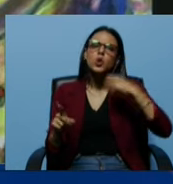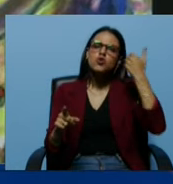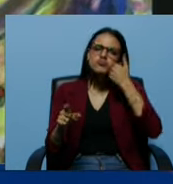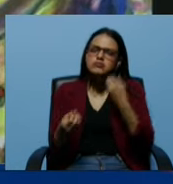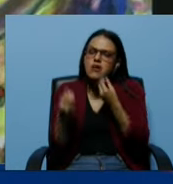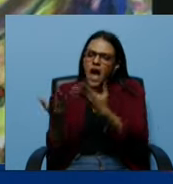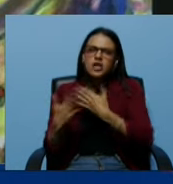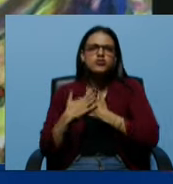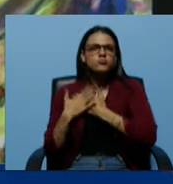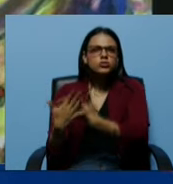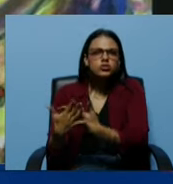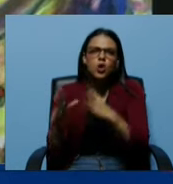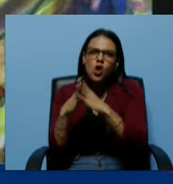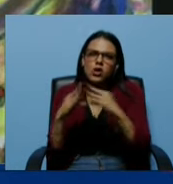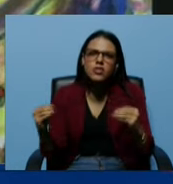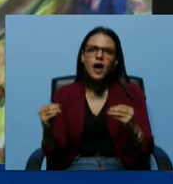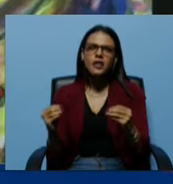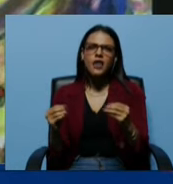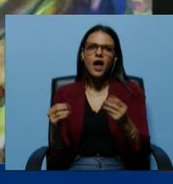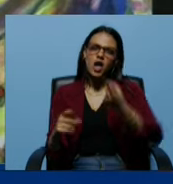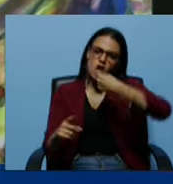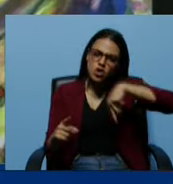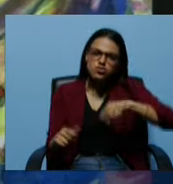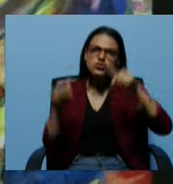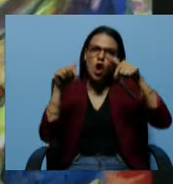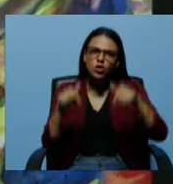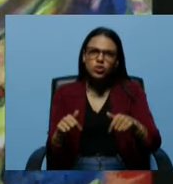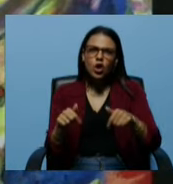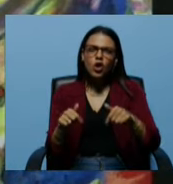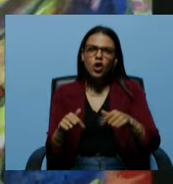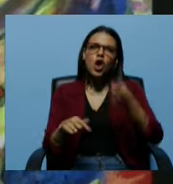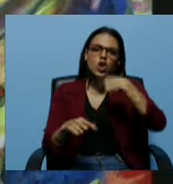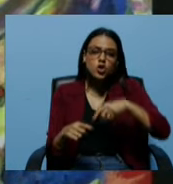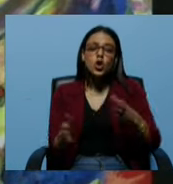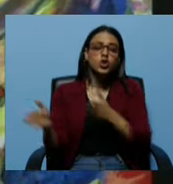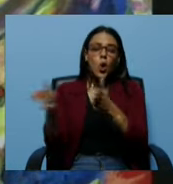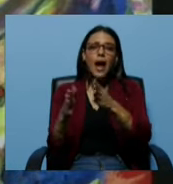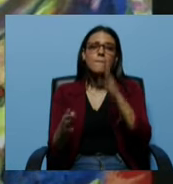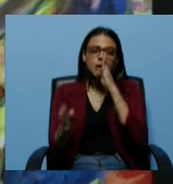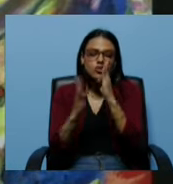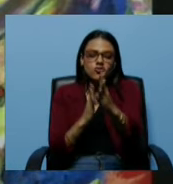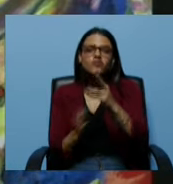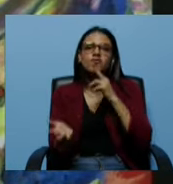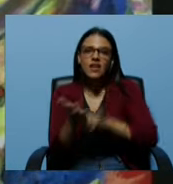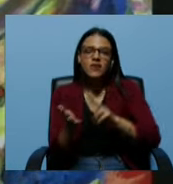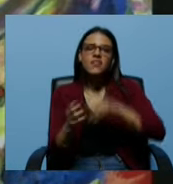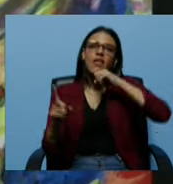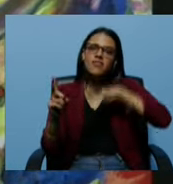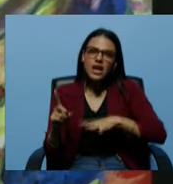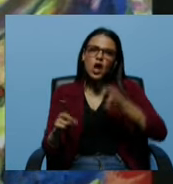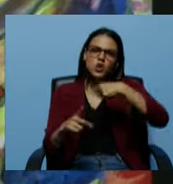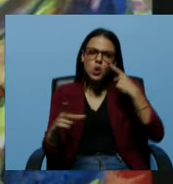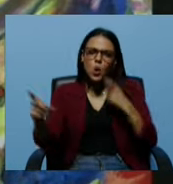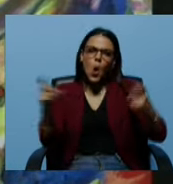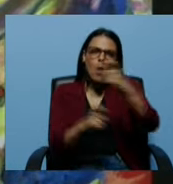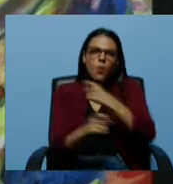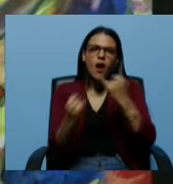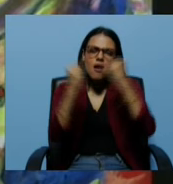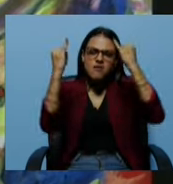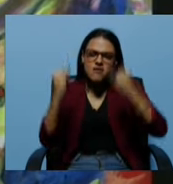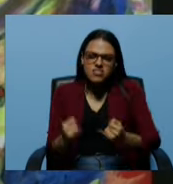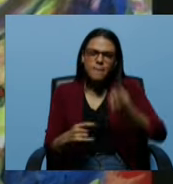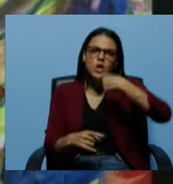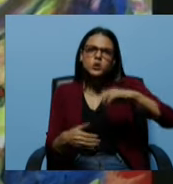nuestra solidaridad. Estamos del lado correcto de la historia, los que buscamos la independencia de